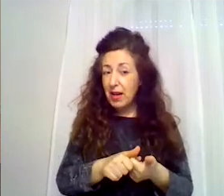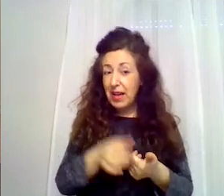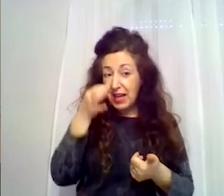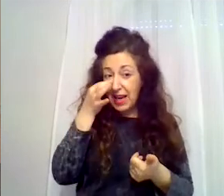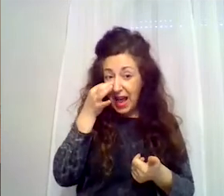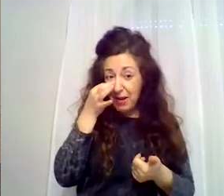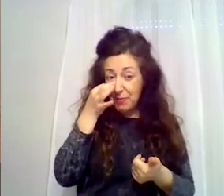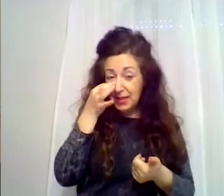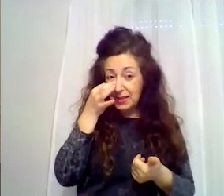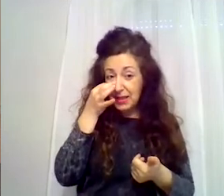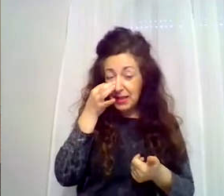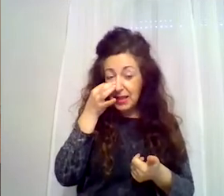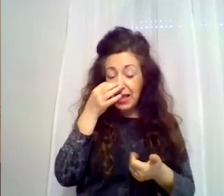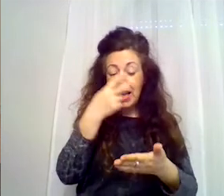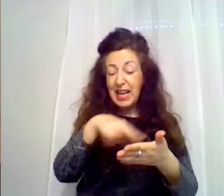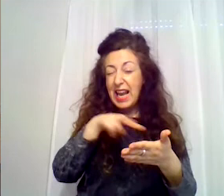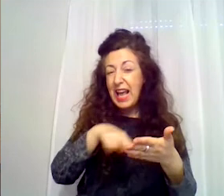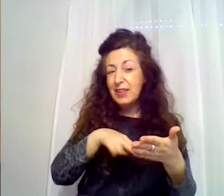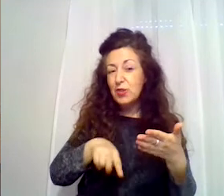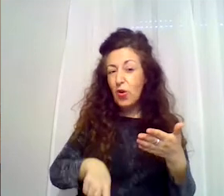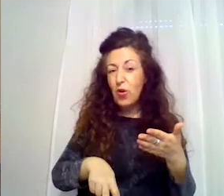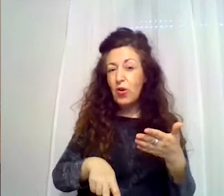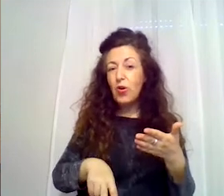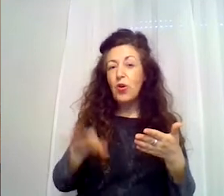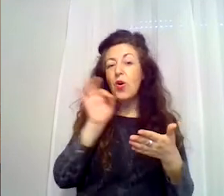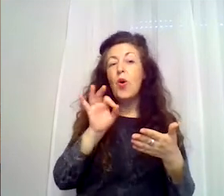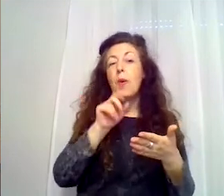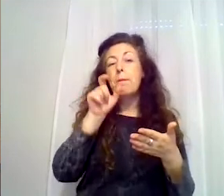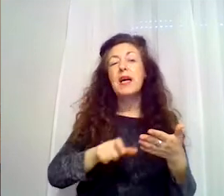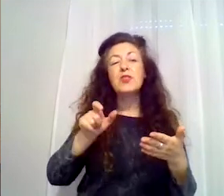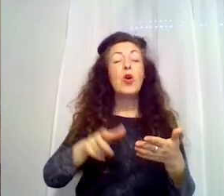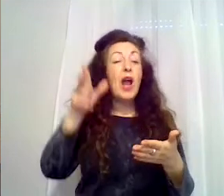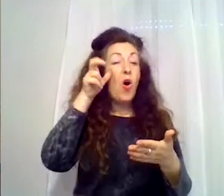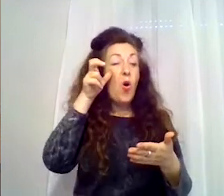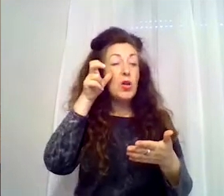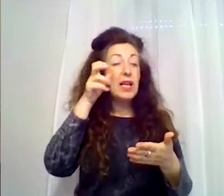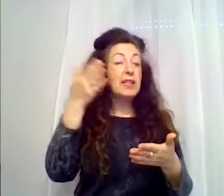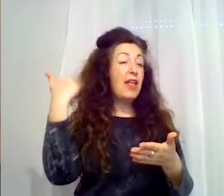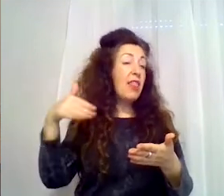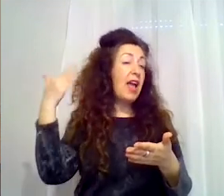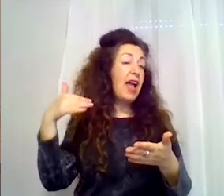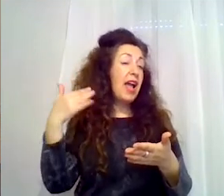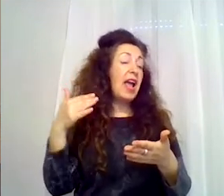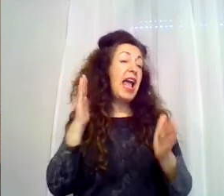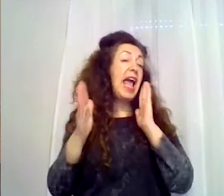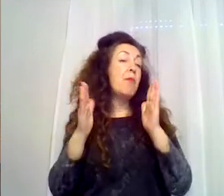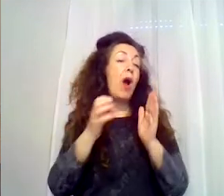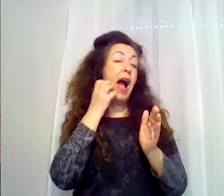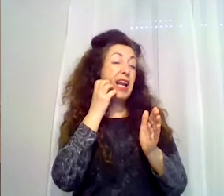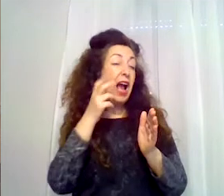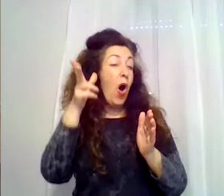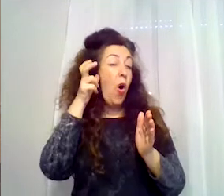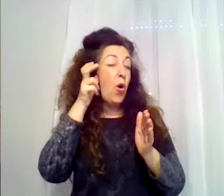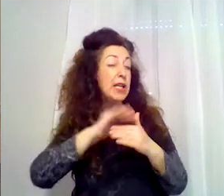sílabas breves y sílabas largas, por una justaposición de largas y breves, que se